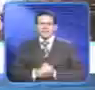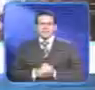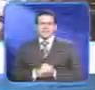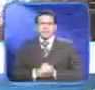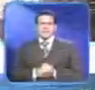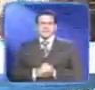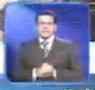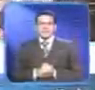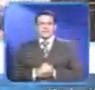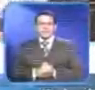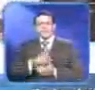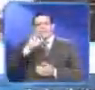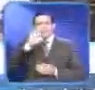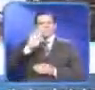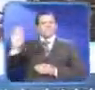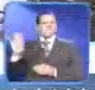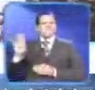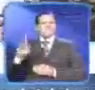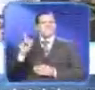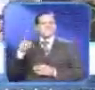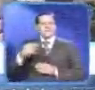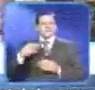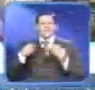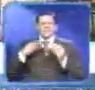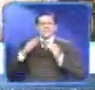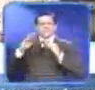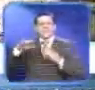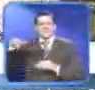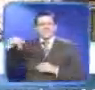Excelente profesional y gran amiga del municipio. Vecina, vecina.